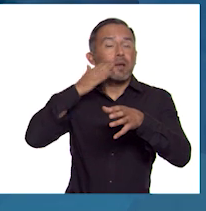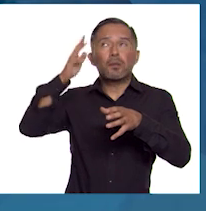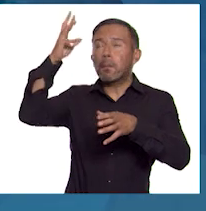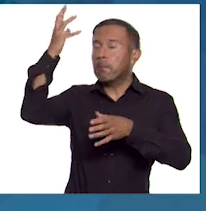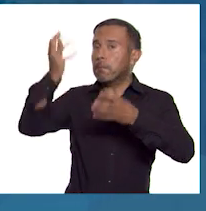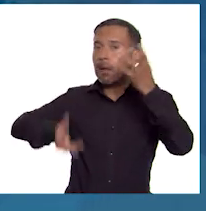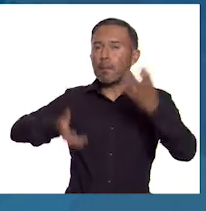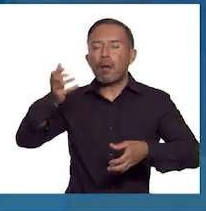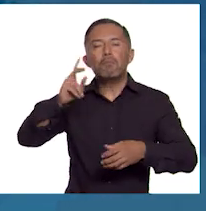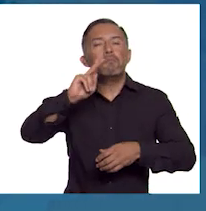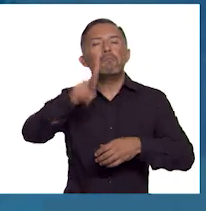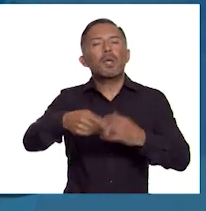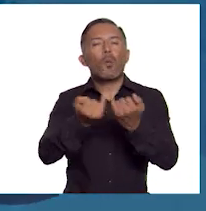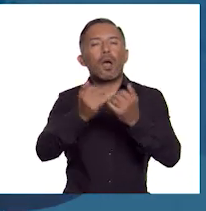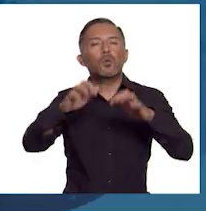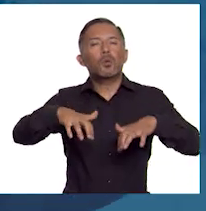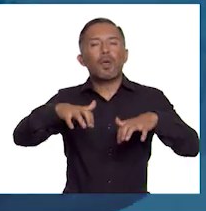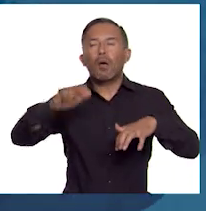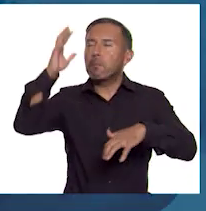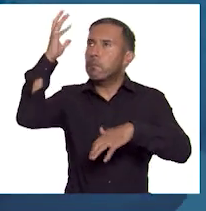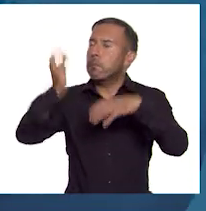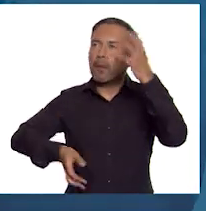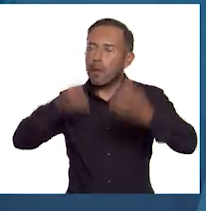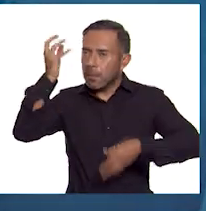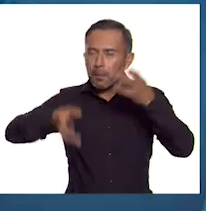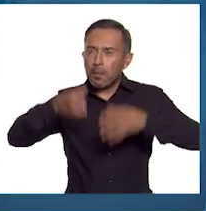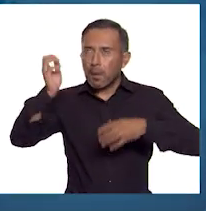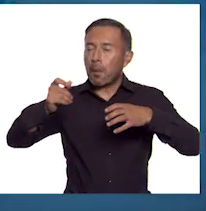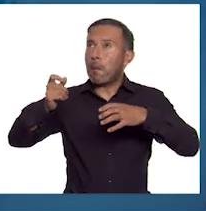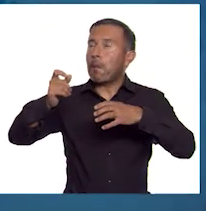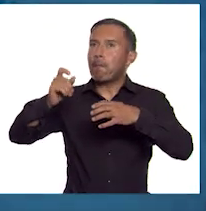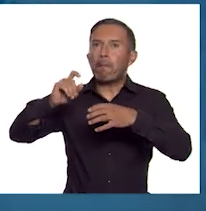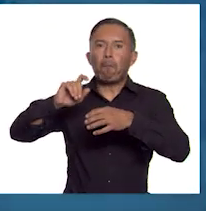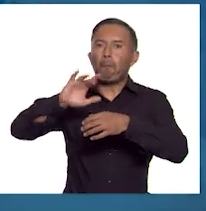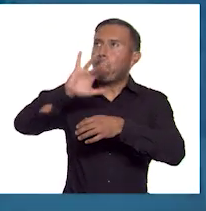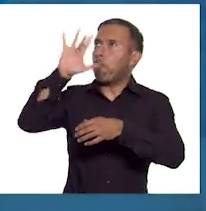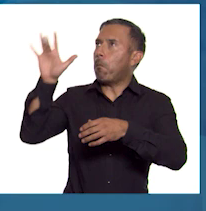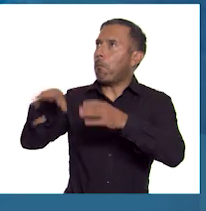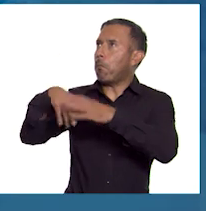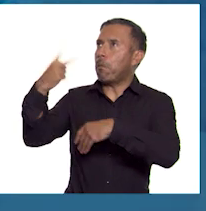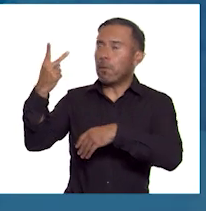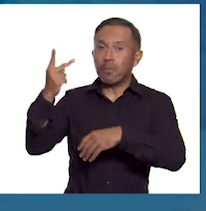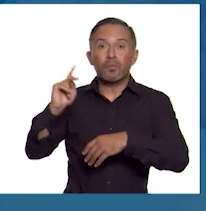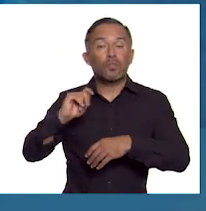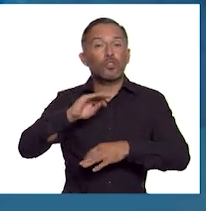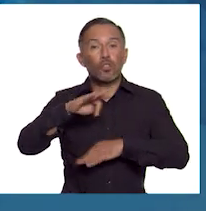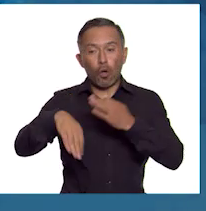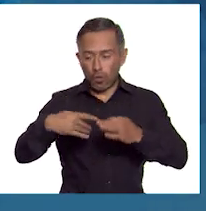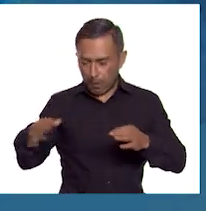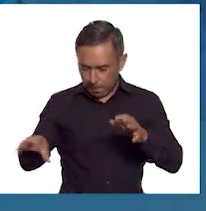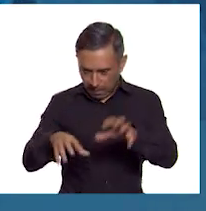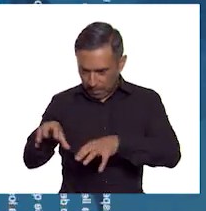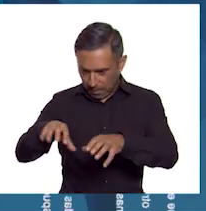Tanto lo sacudió que no quedó ninguna en él. Y después de haberle colocado todas en un montón, siguió su